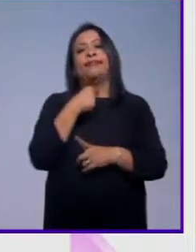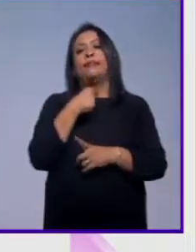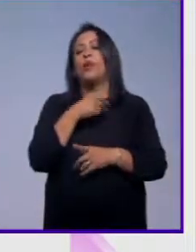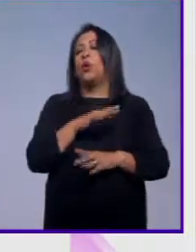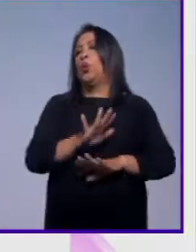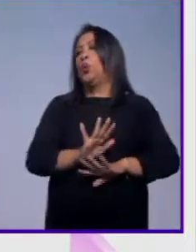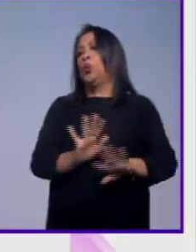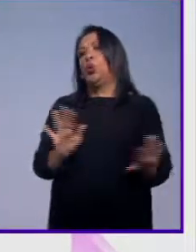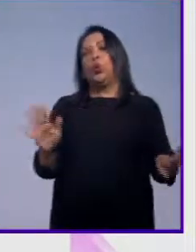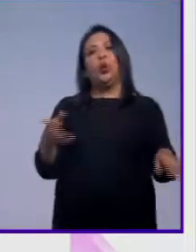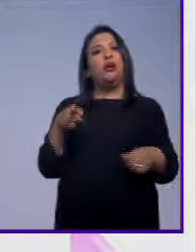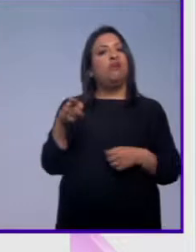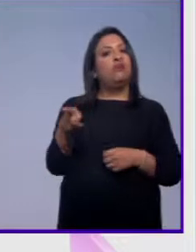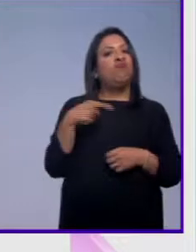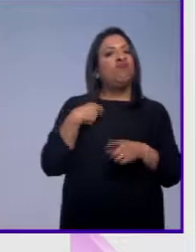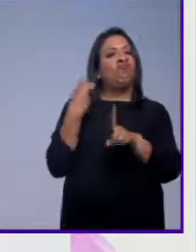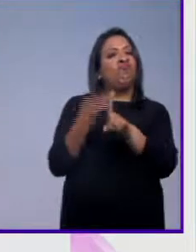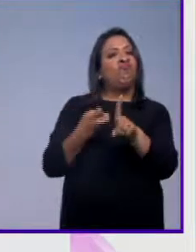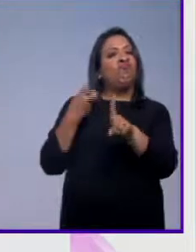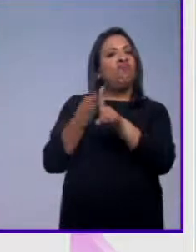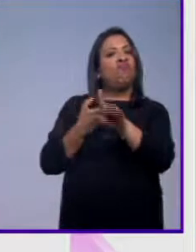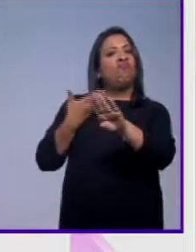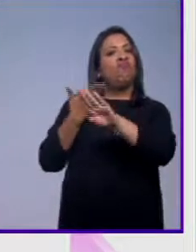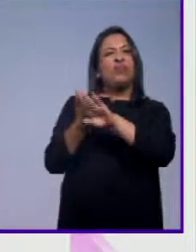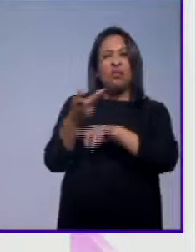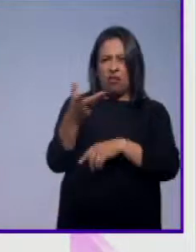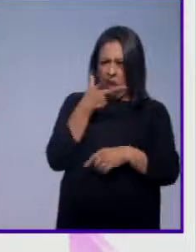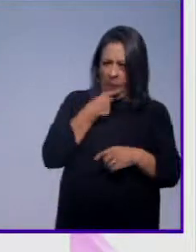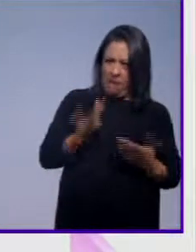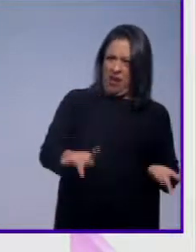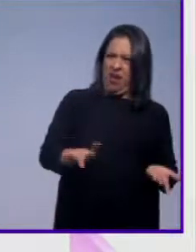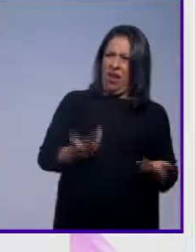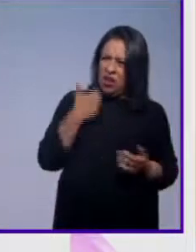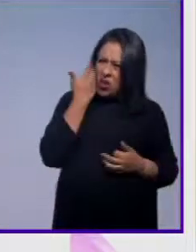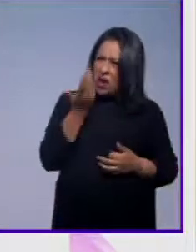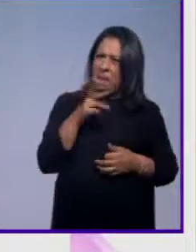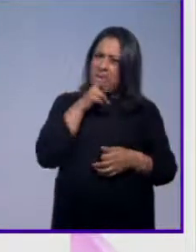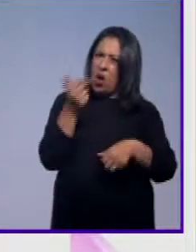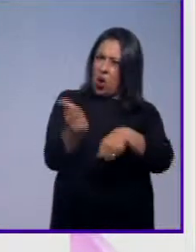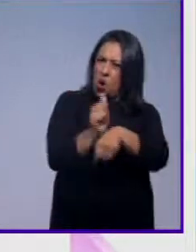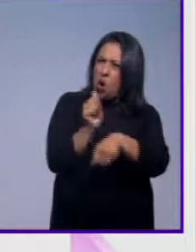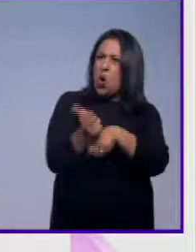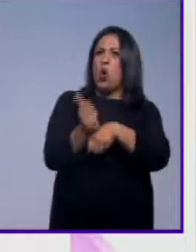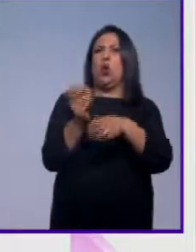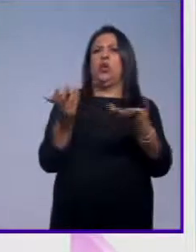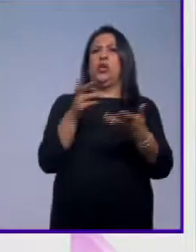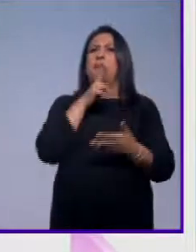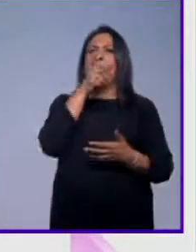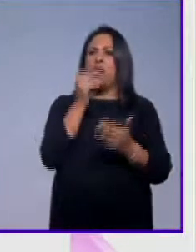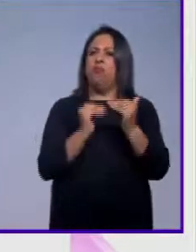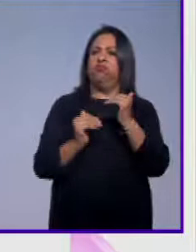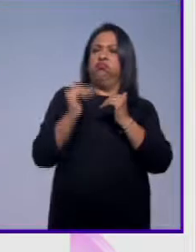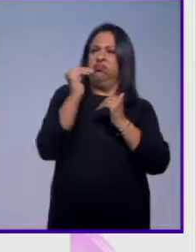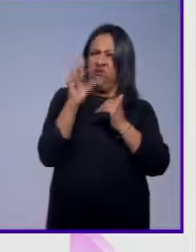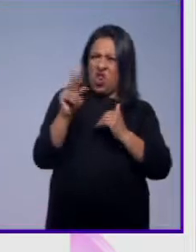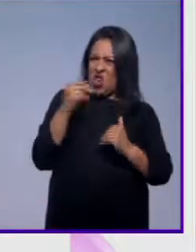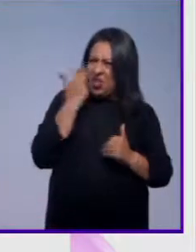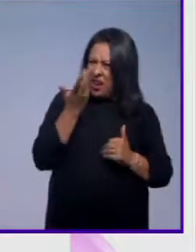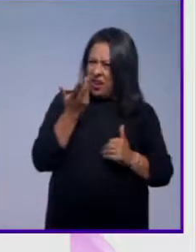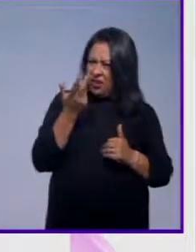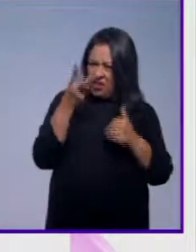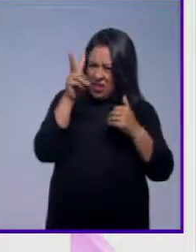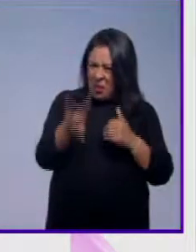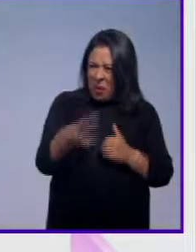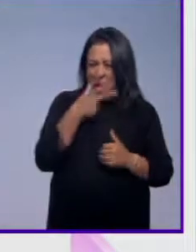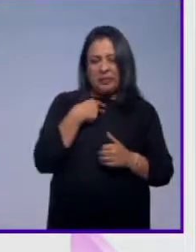es absolutamente crítica porque no eres hombre suficiente que no quieres un mejor auto que no quieres un mejor mejor estatus entonces no eres